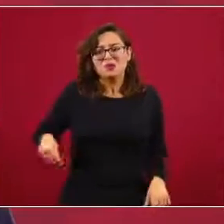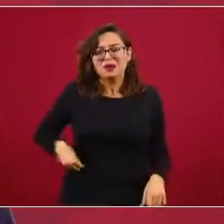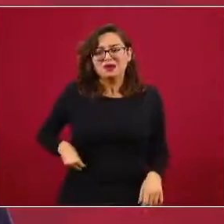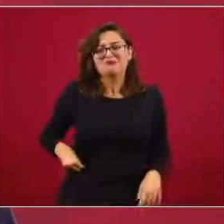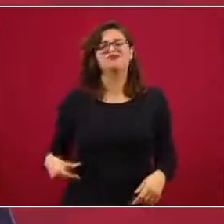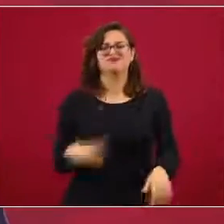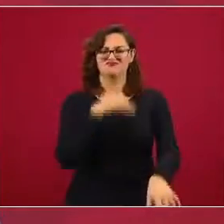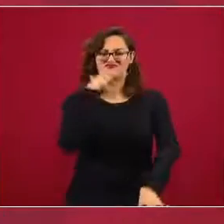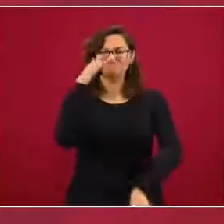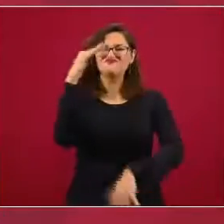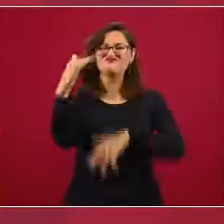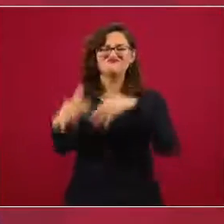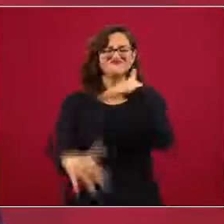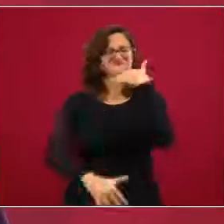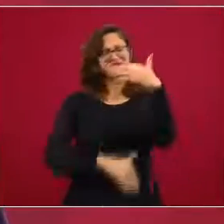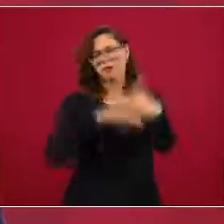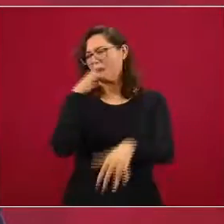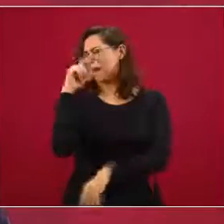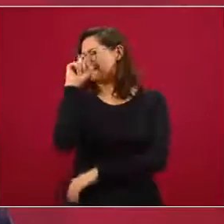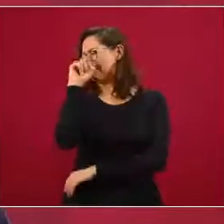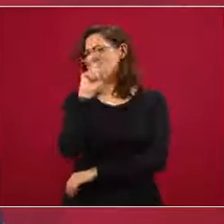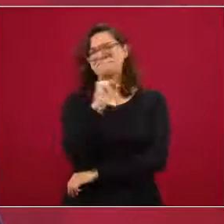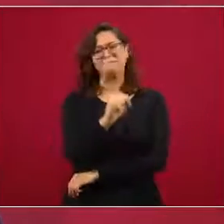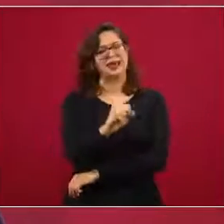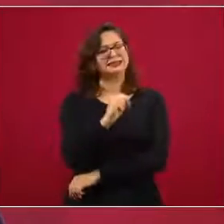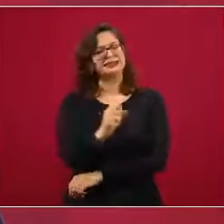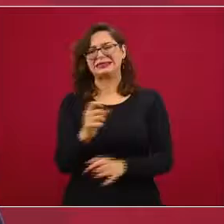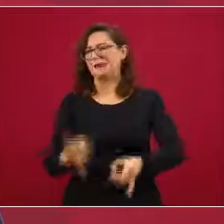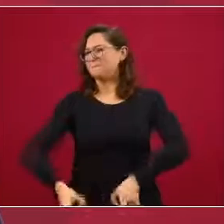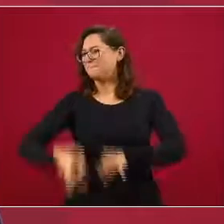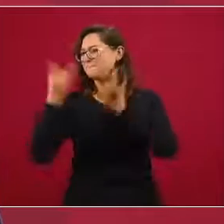Hay que erradicarla, hay que desterrarla